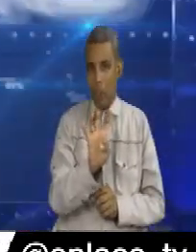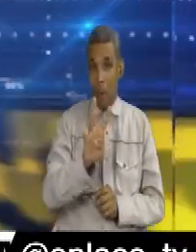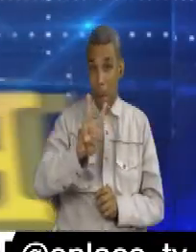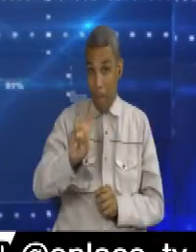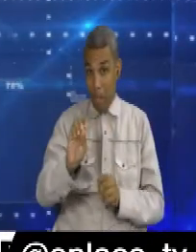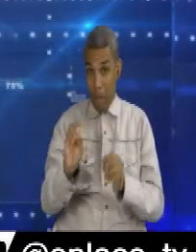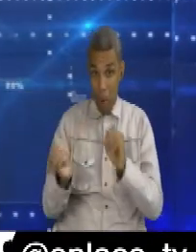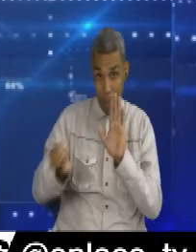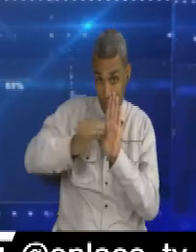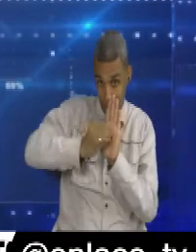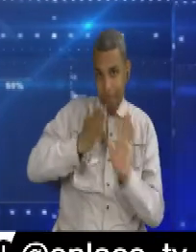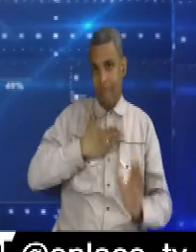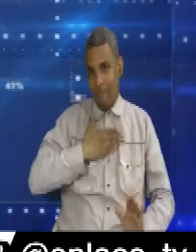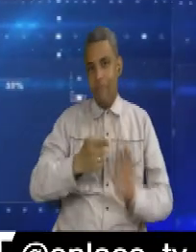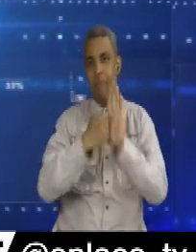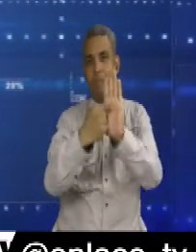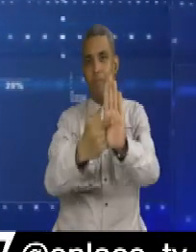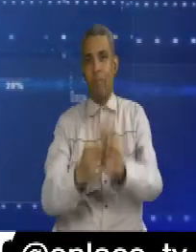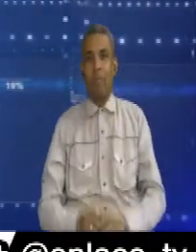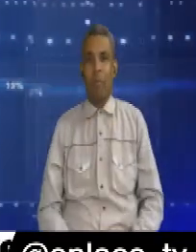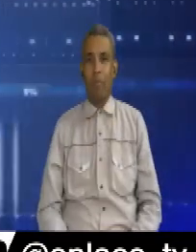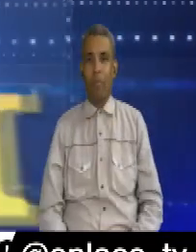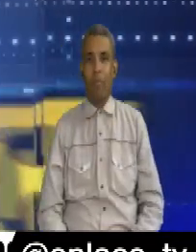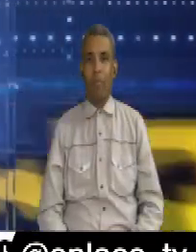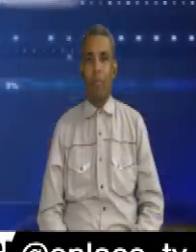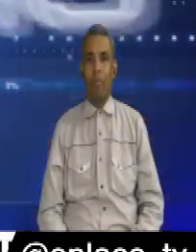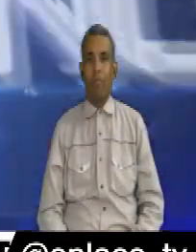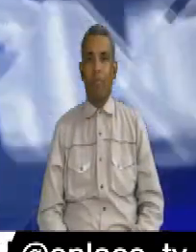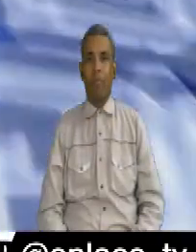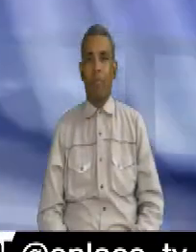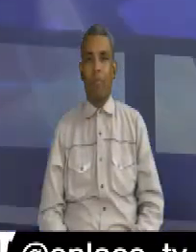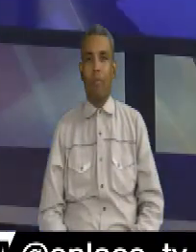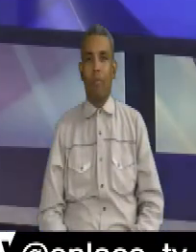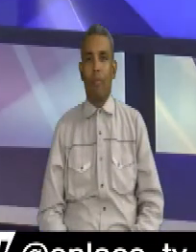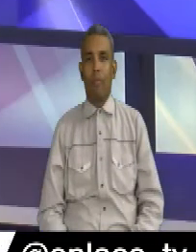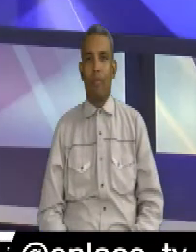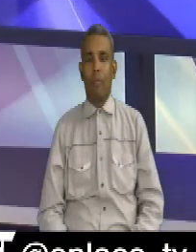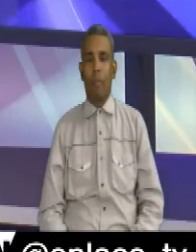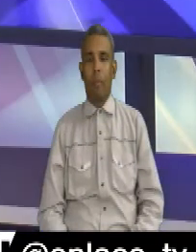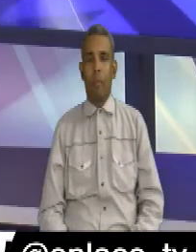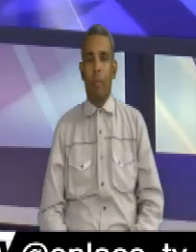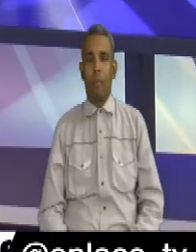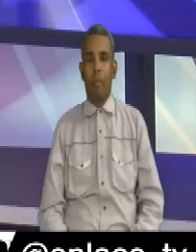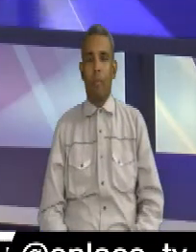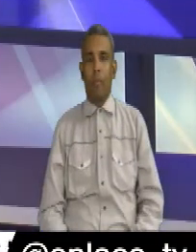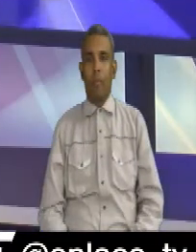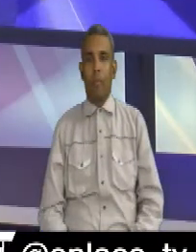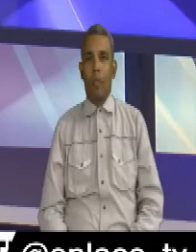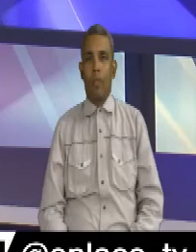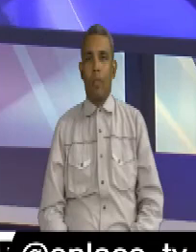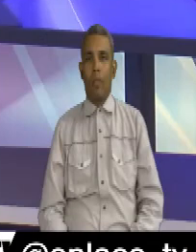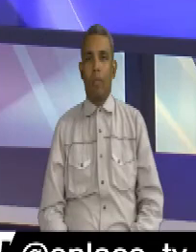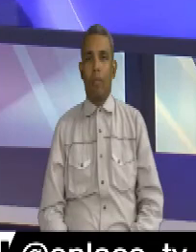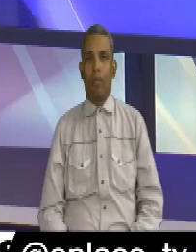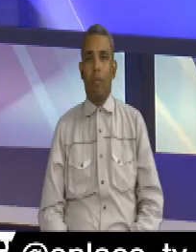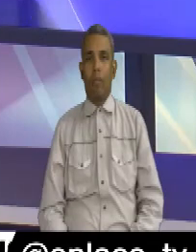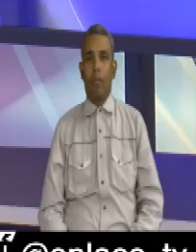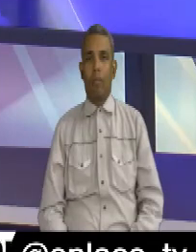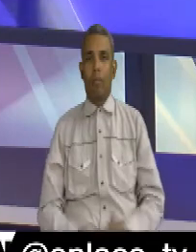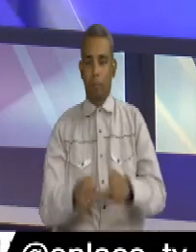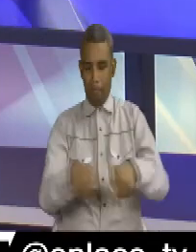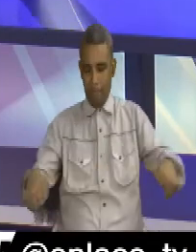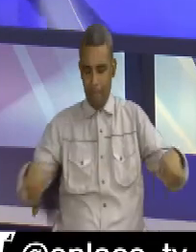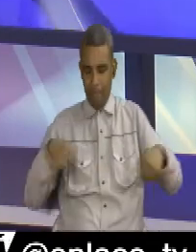322-305-2920. Continuando con más información, la Personería Municipal